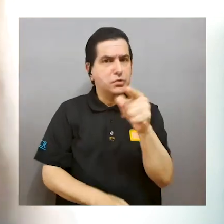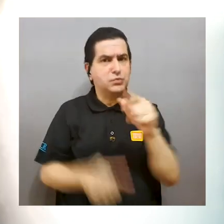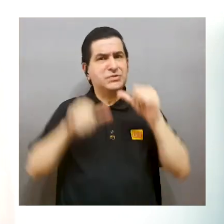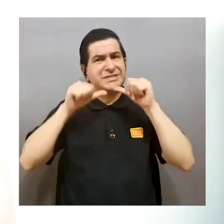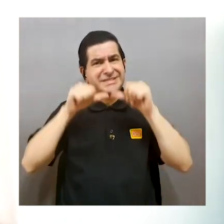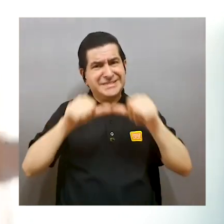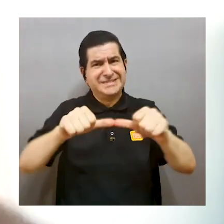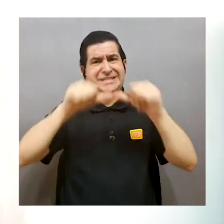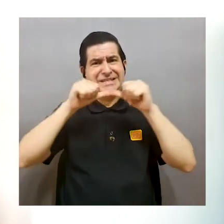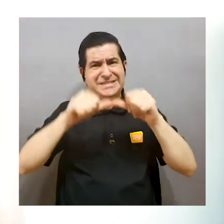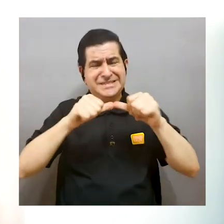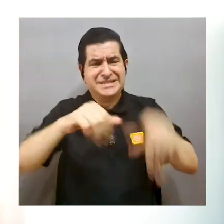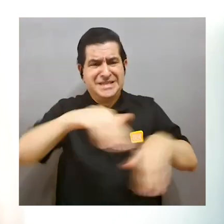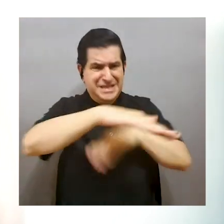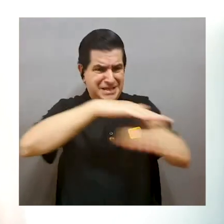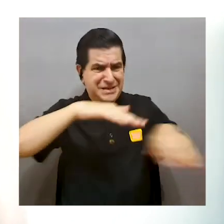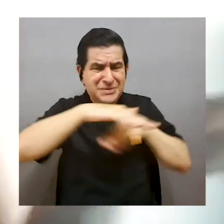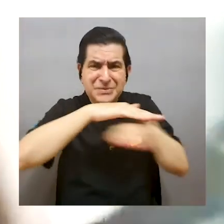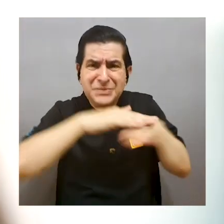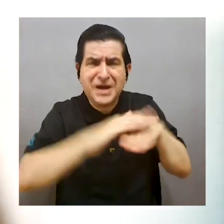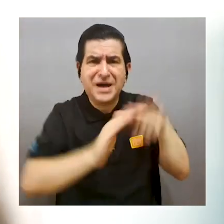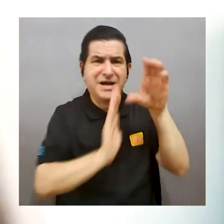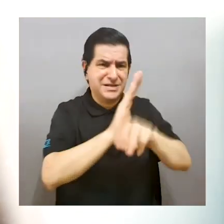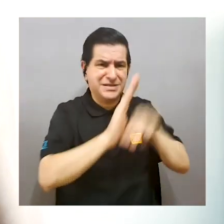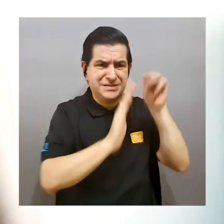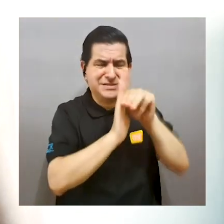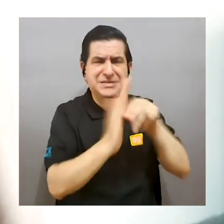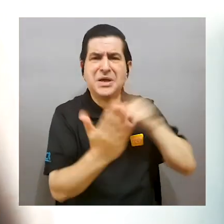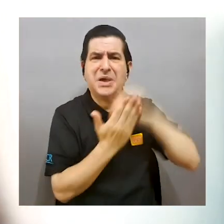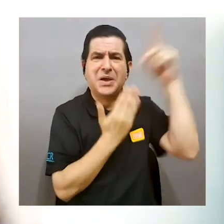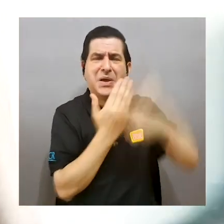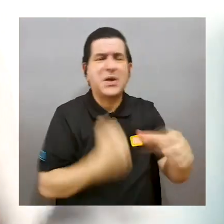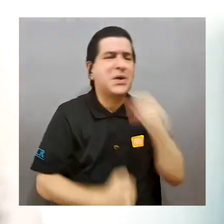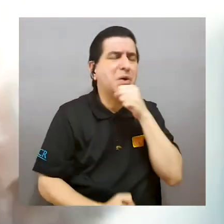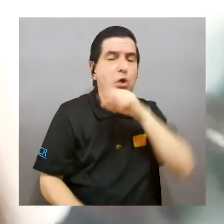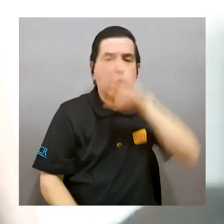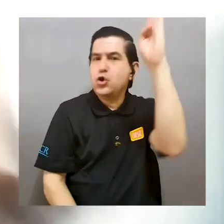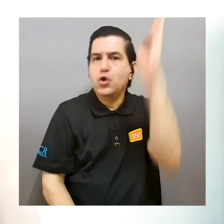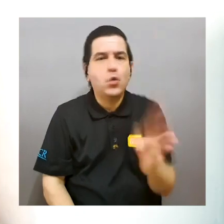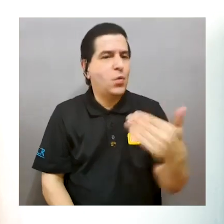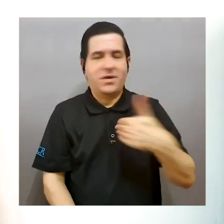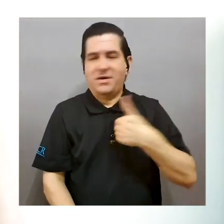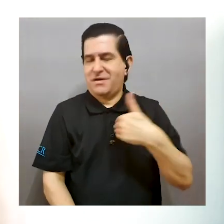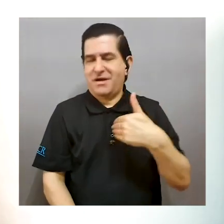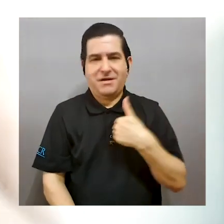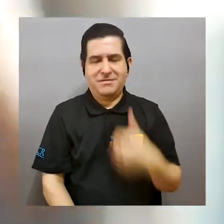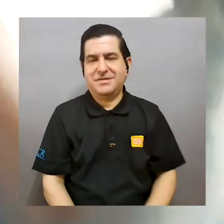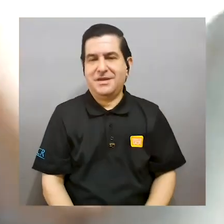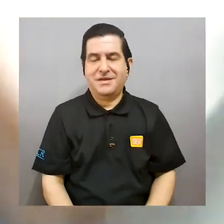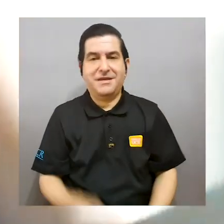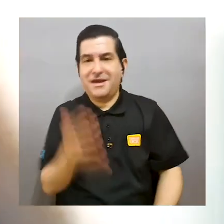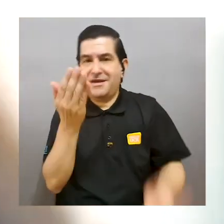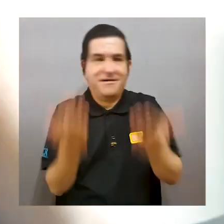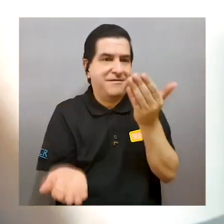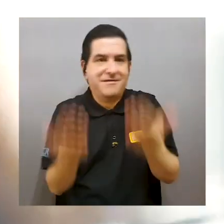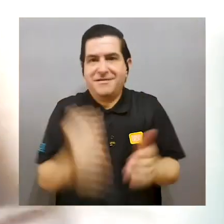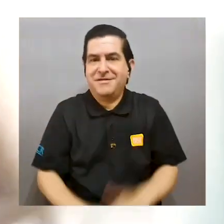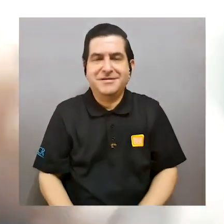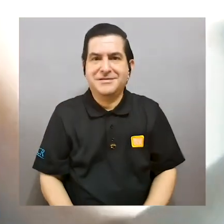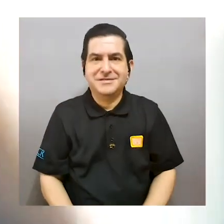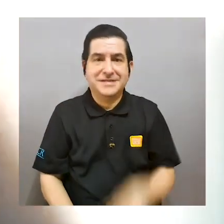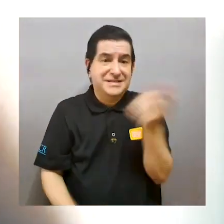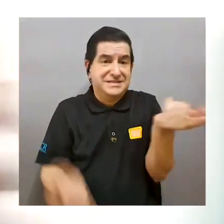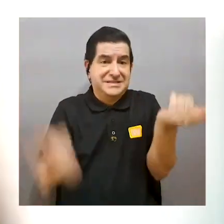usted sigue basando su currículum en programas viejos, pues nunca va a tener, o en enfoques viejos